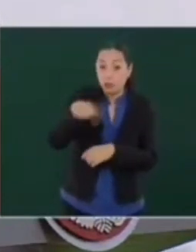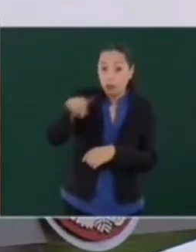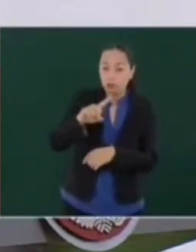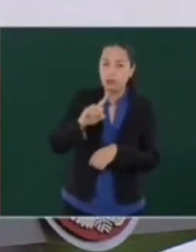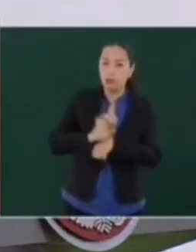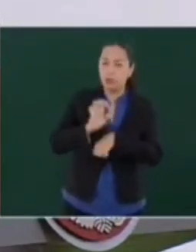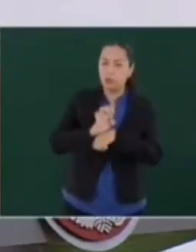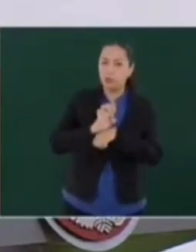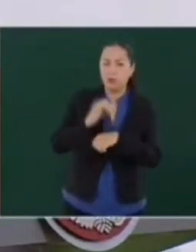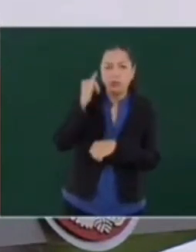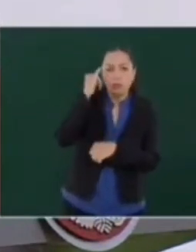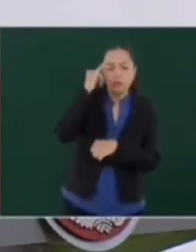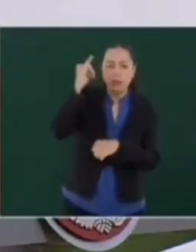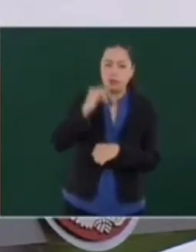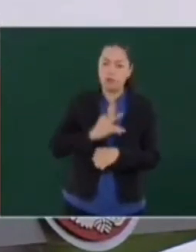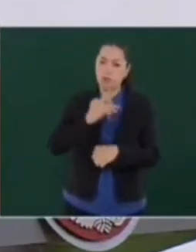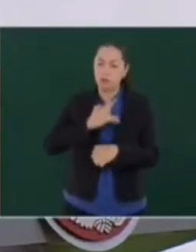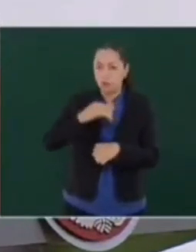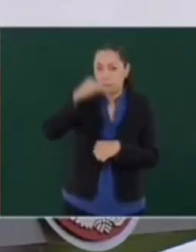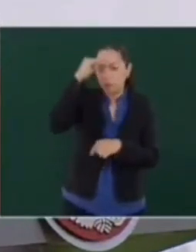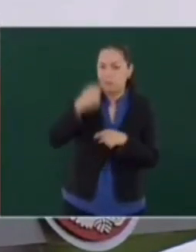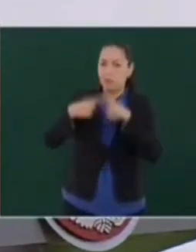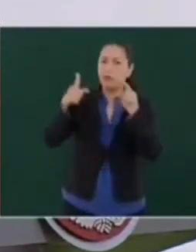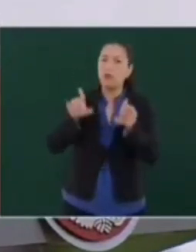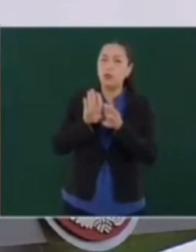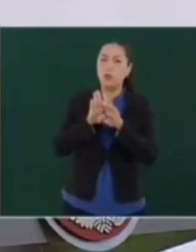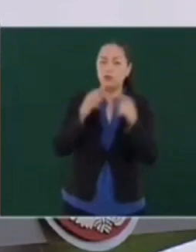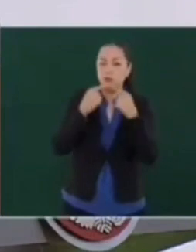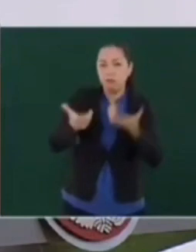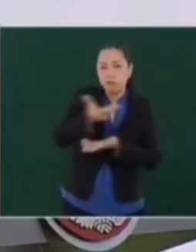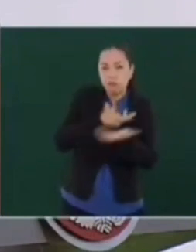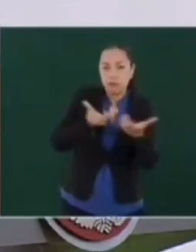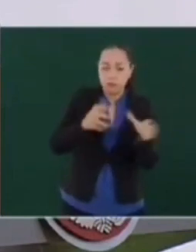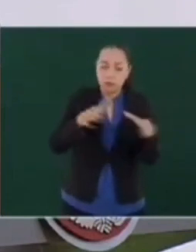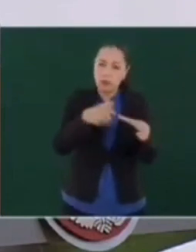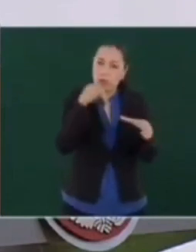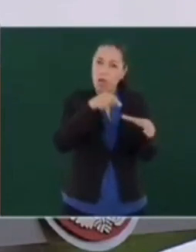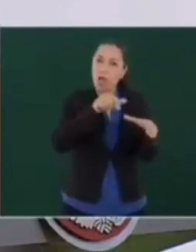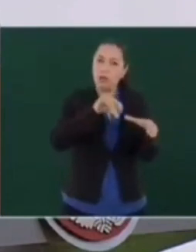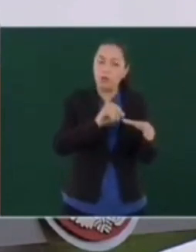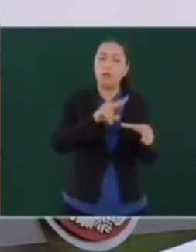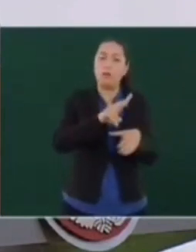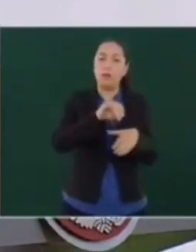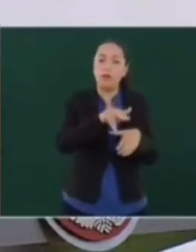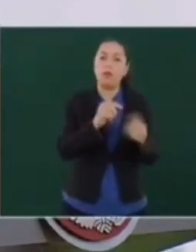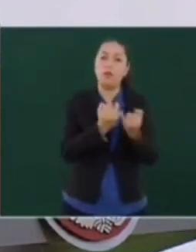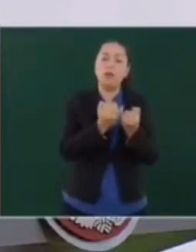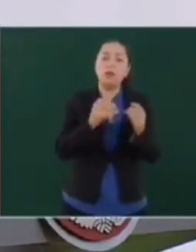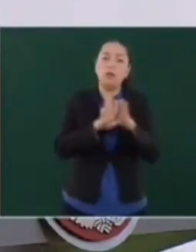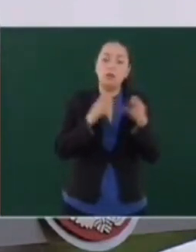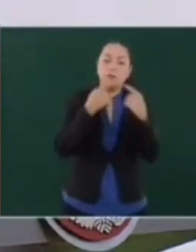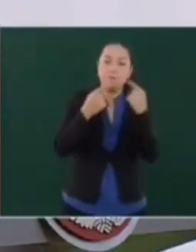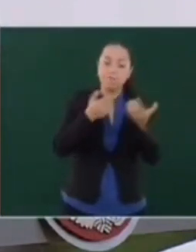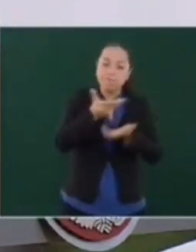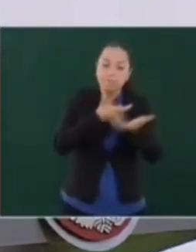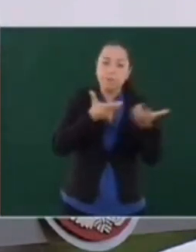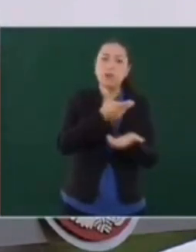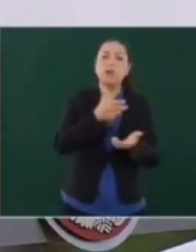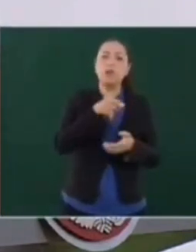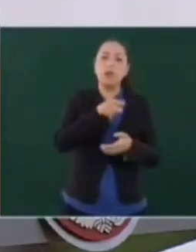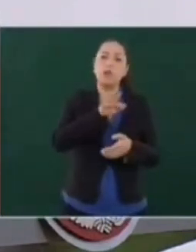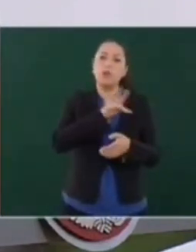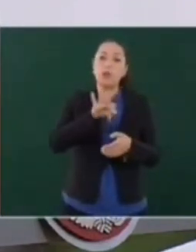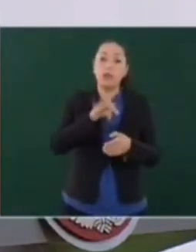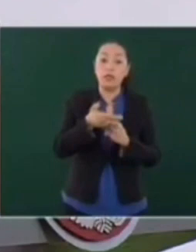a la de México respecto a las convenciones de asilo o de Viena sobre relaciones diplomáticas, debió recurrir en todo